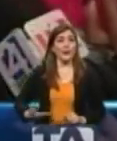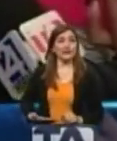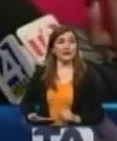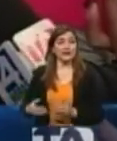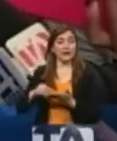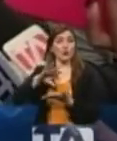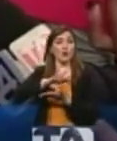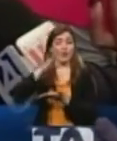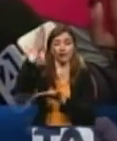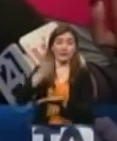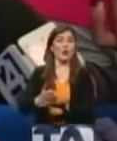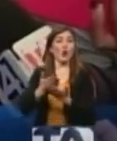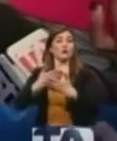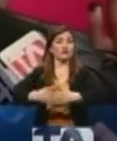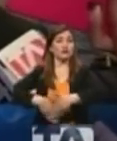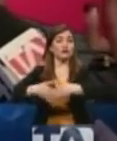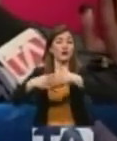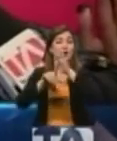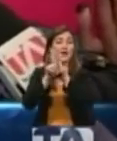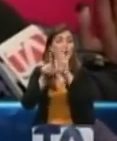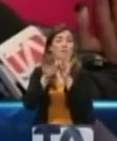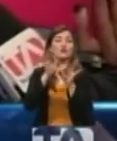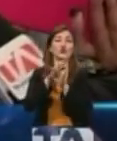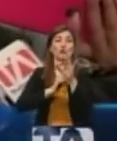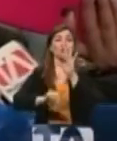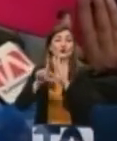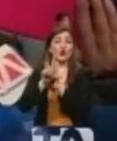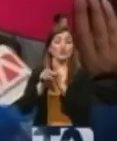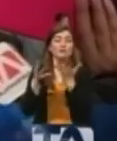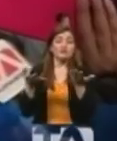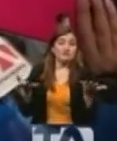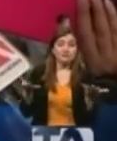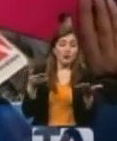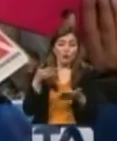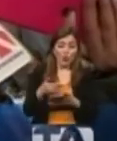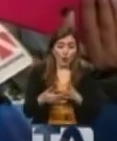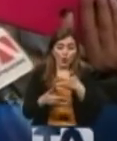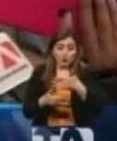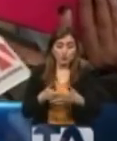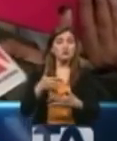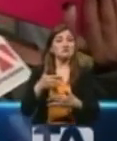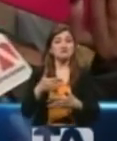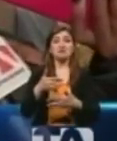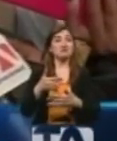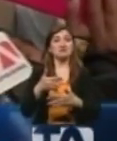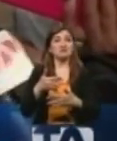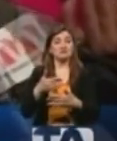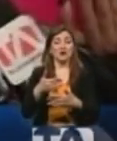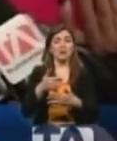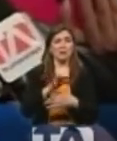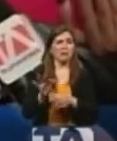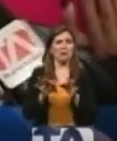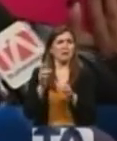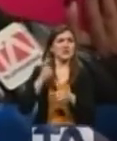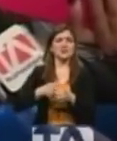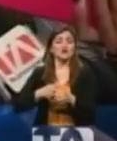presidencia. El gran inconveniente es que la ley orgánica de la función legislativa no tiene un procedimiento taxativo preciso por